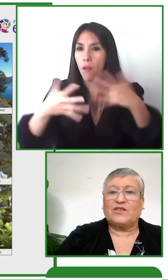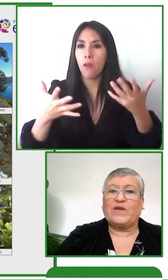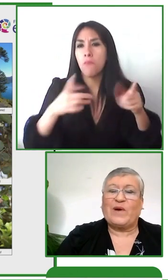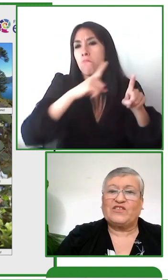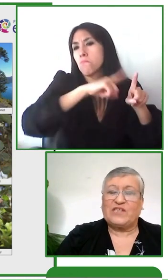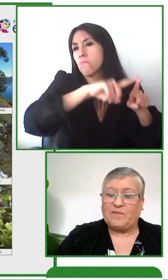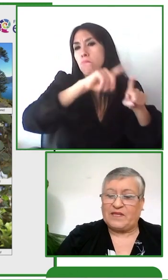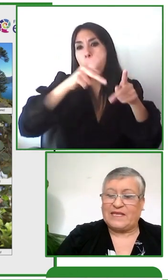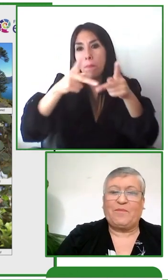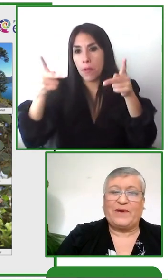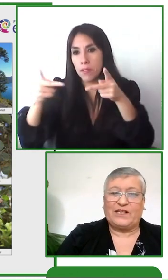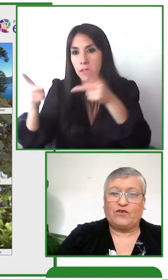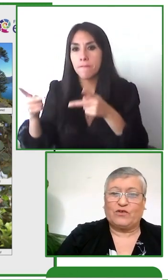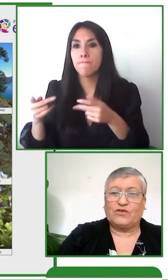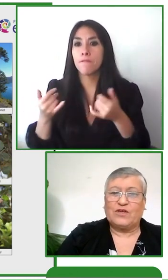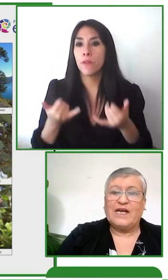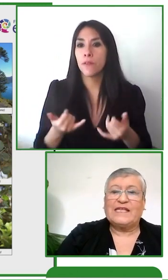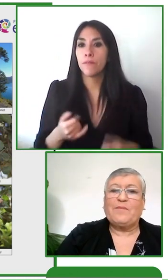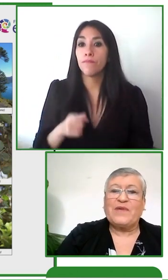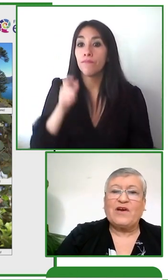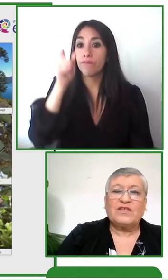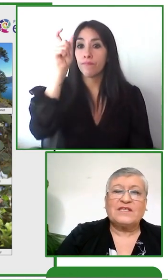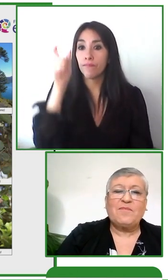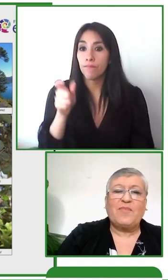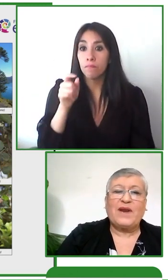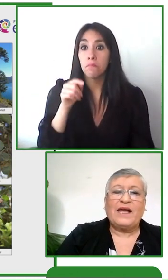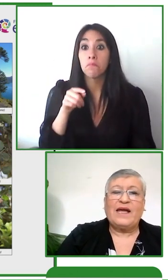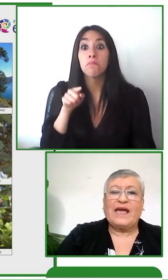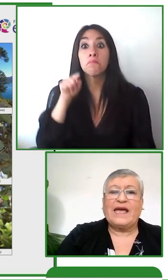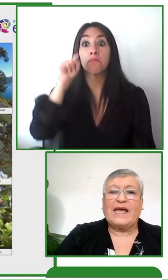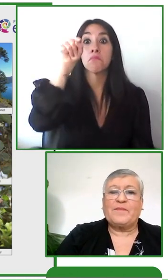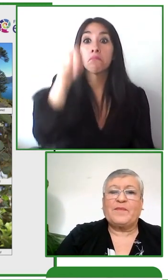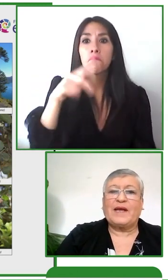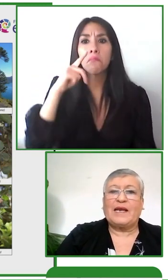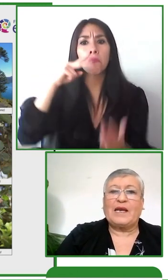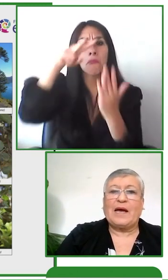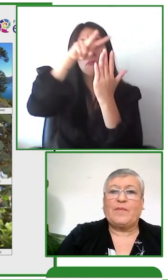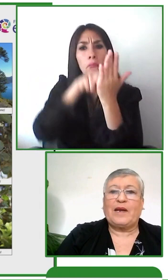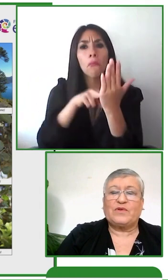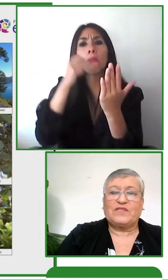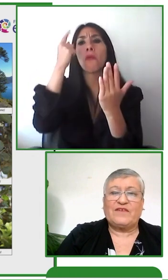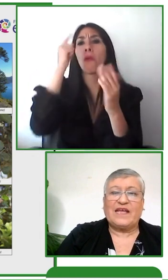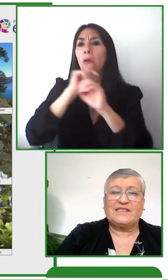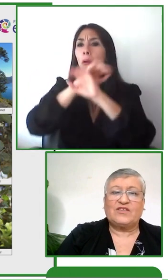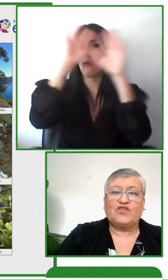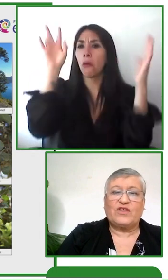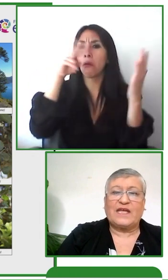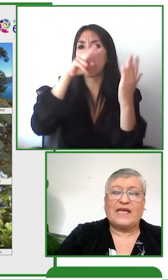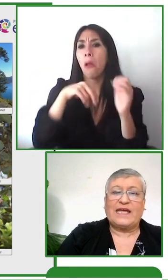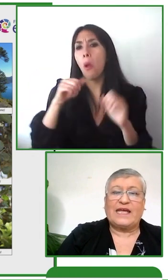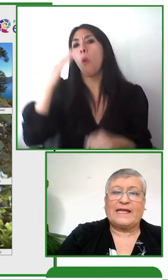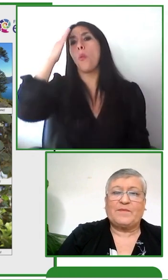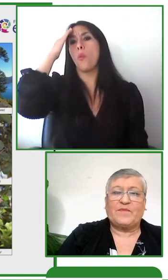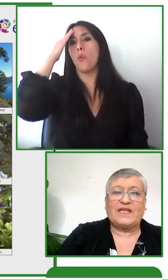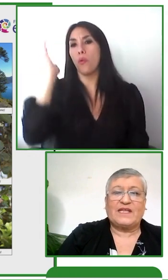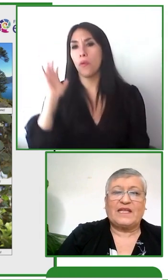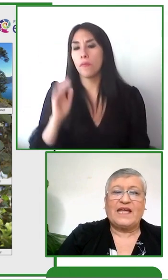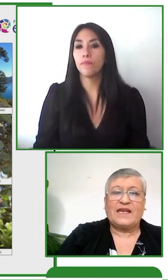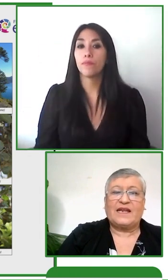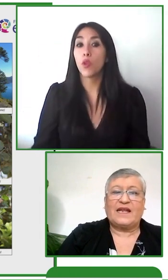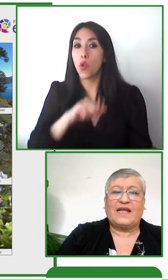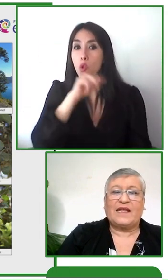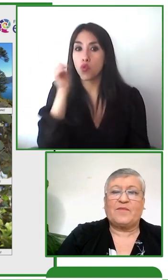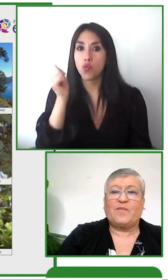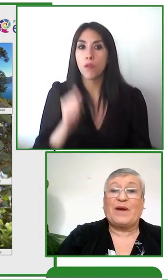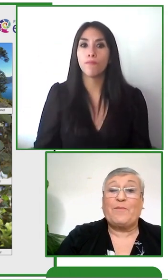permitir, ¿cierto?, una ecuación ambiental para todos. También contempla la posibilidad, ¿cierto?, de